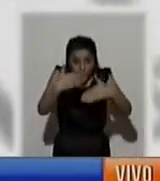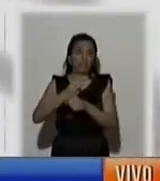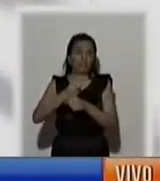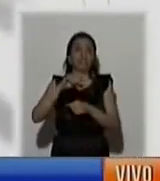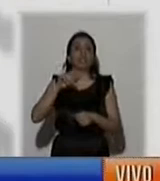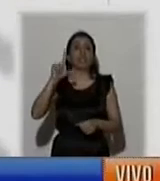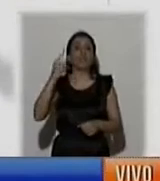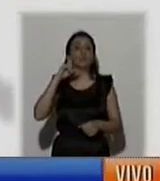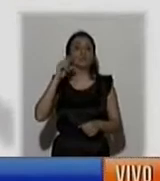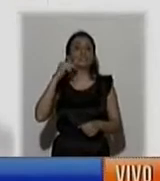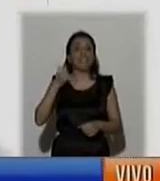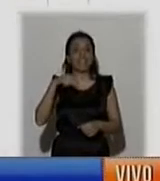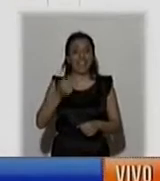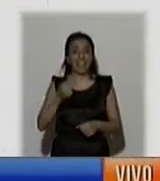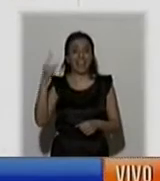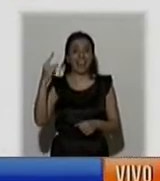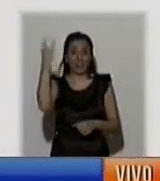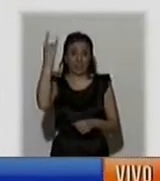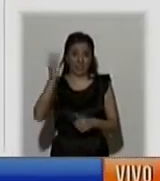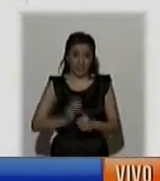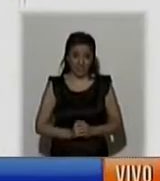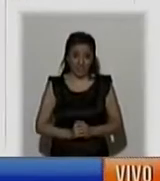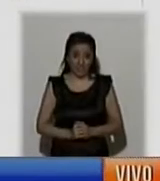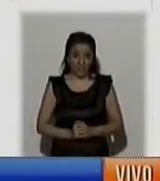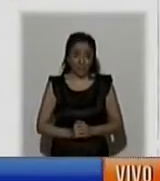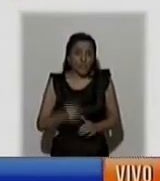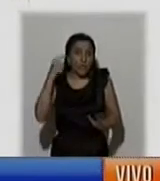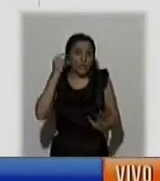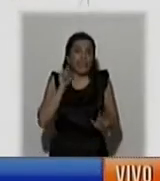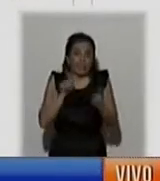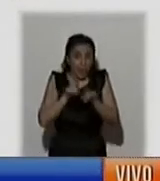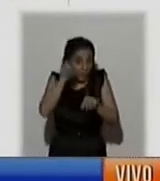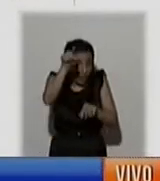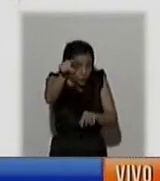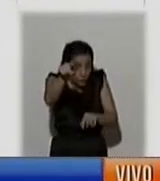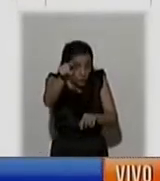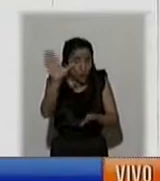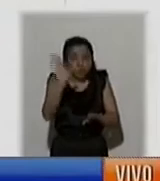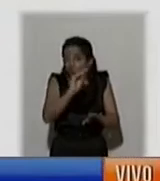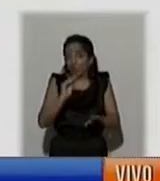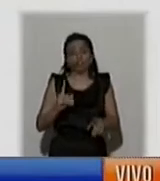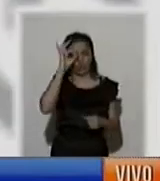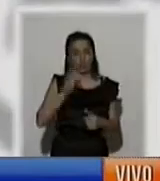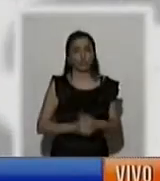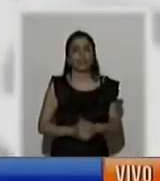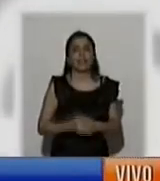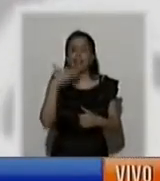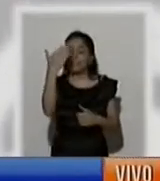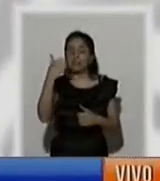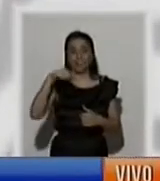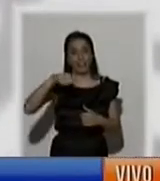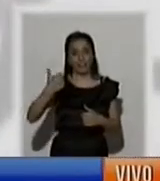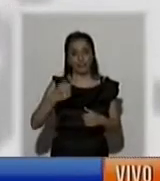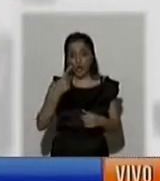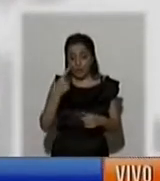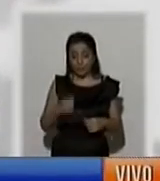ideas. Yo sé que algunos creen que hubiera sido conveniente un espacio más de debate, pero también tenemos que tener en cuenta que se trata